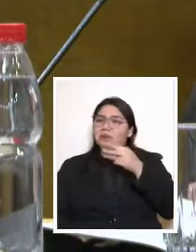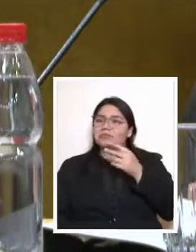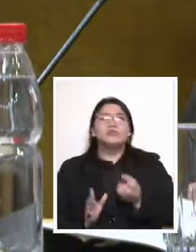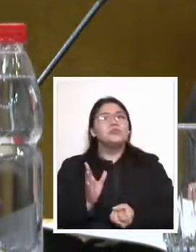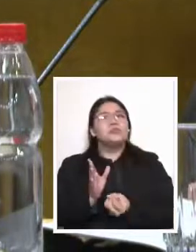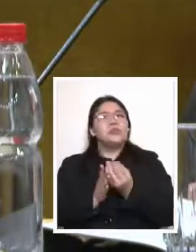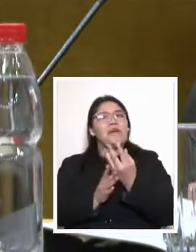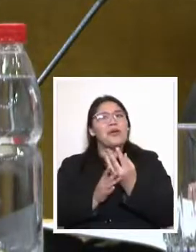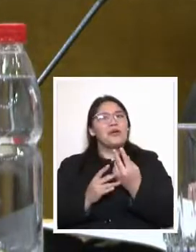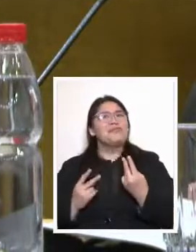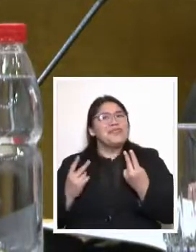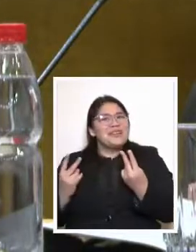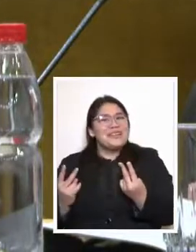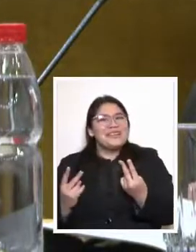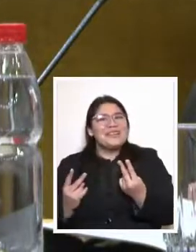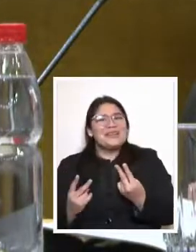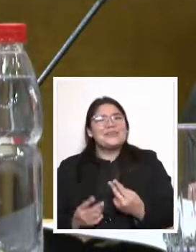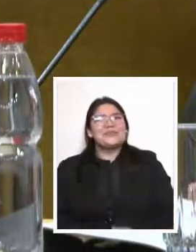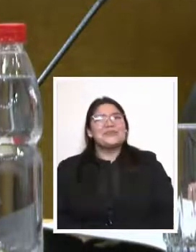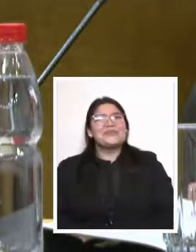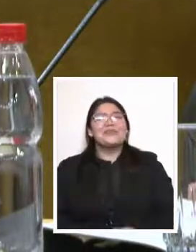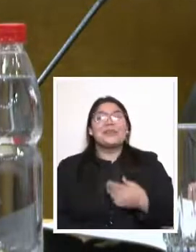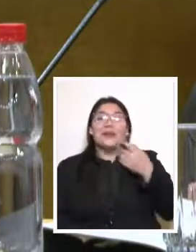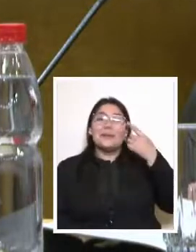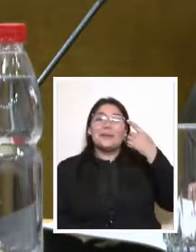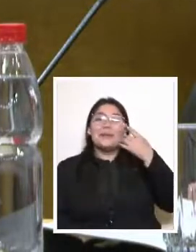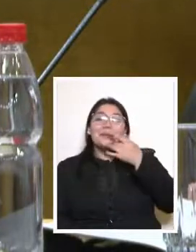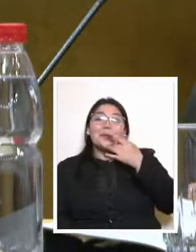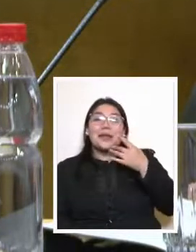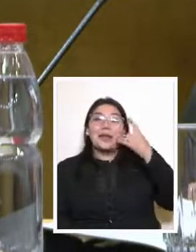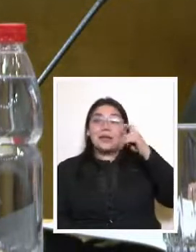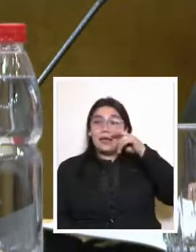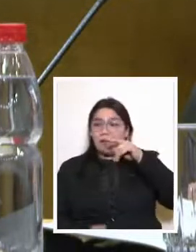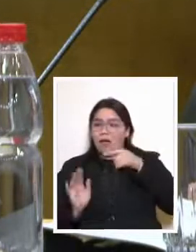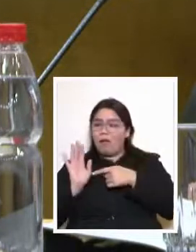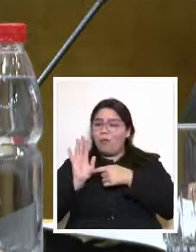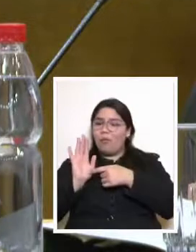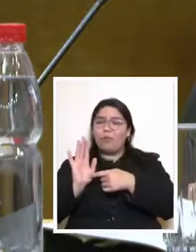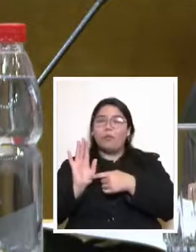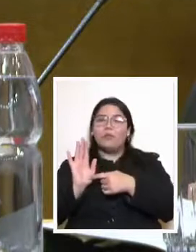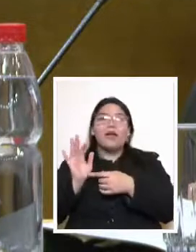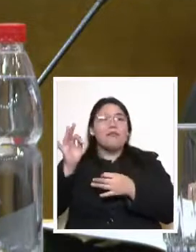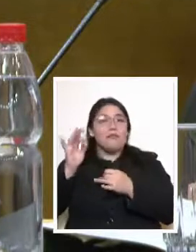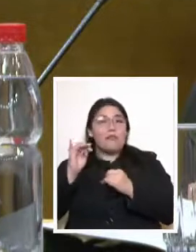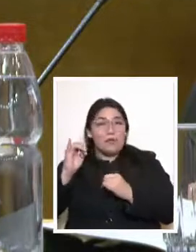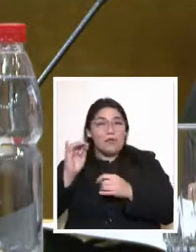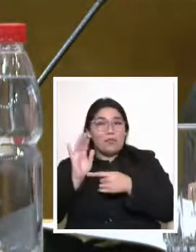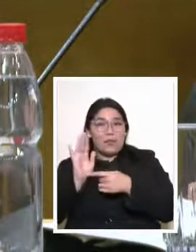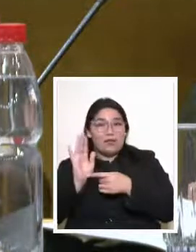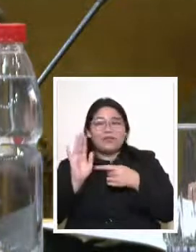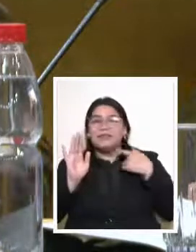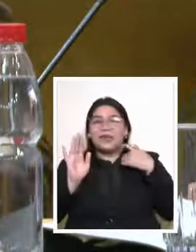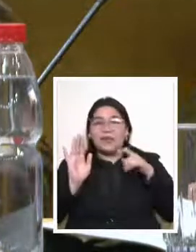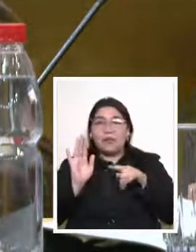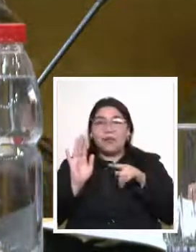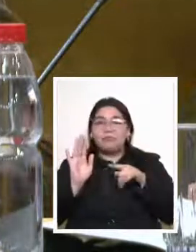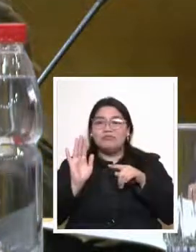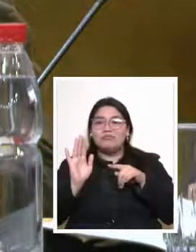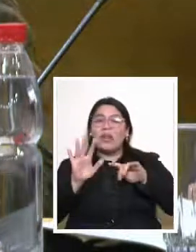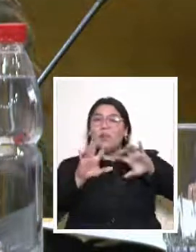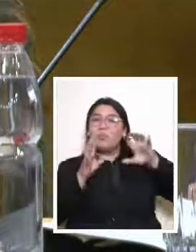claro, lo que en realidad creo yo que diagnostica el informe es que en el mundo hay una cierta tendencia